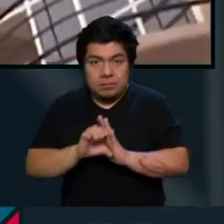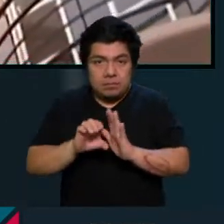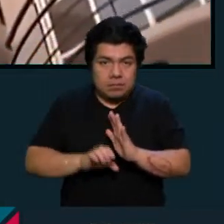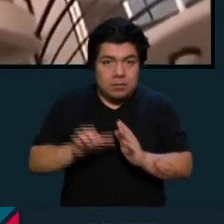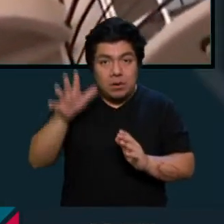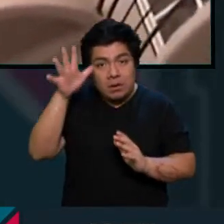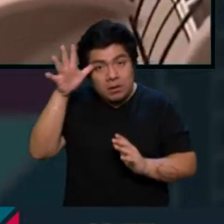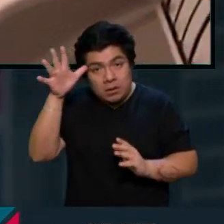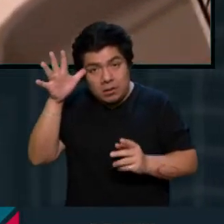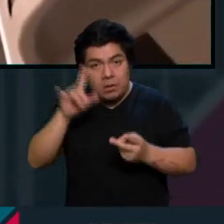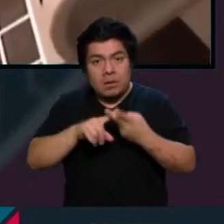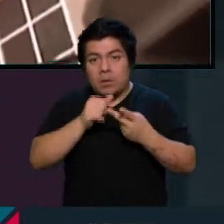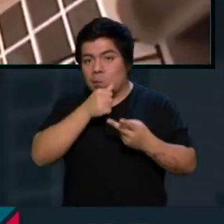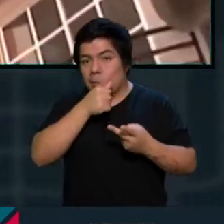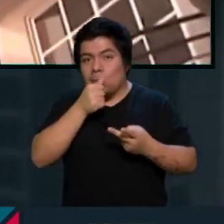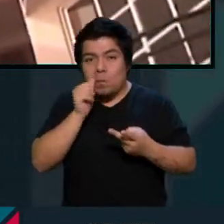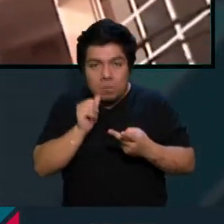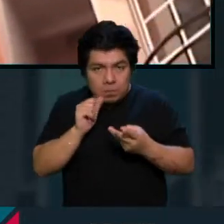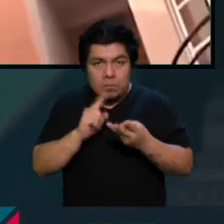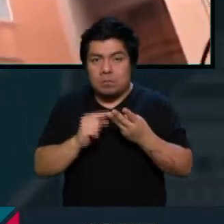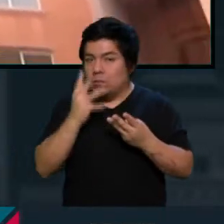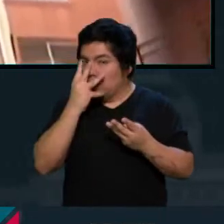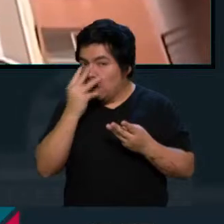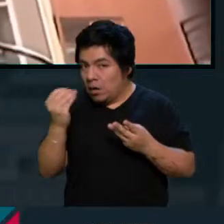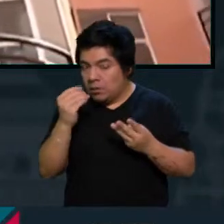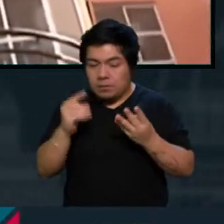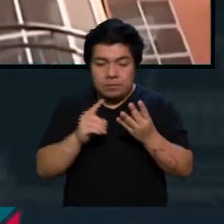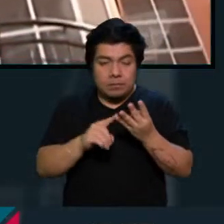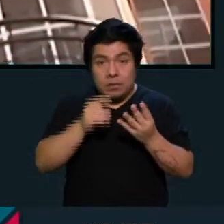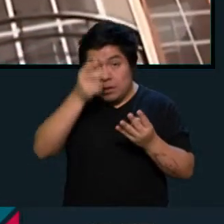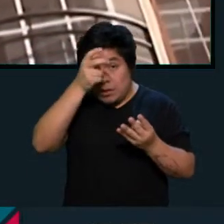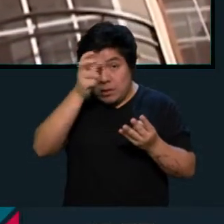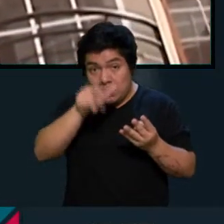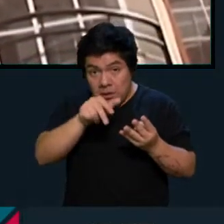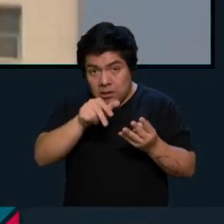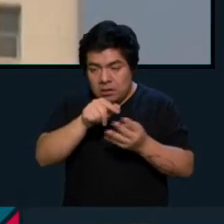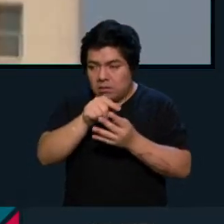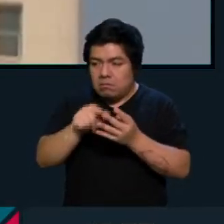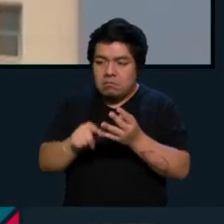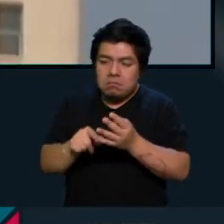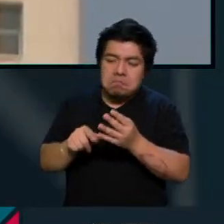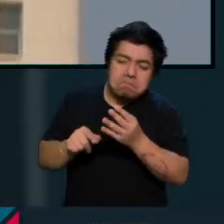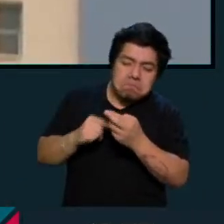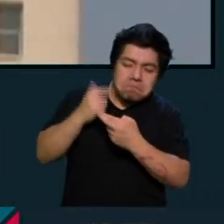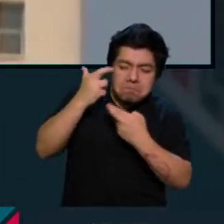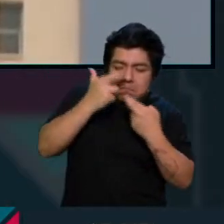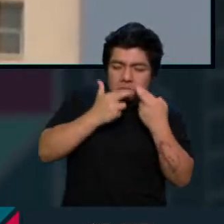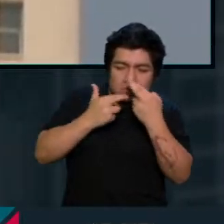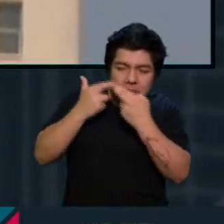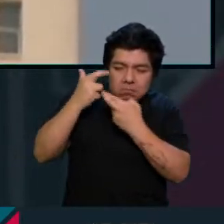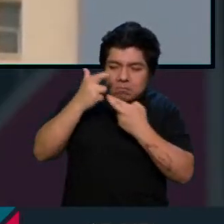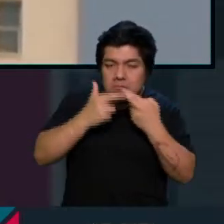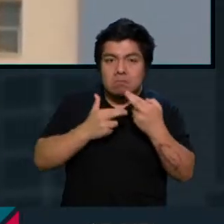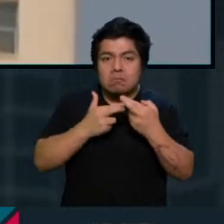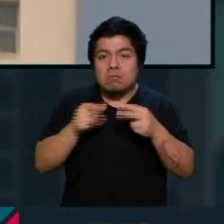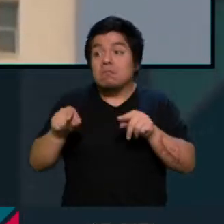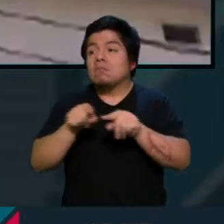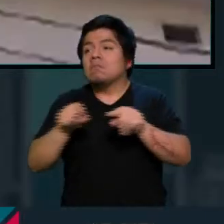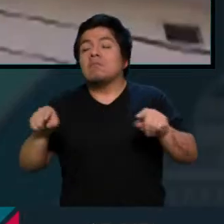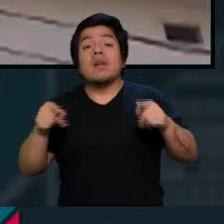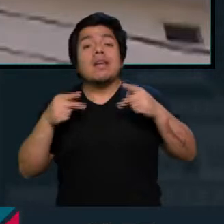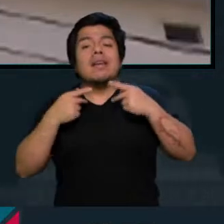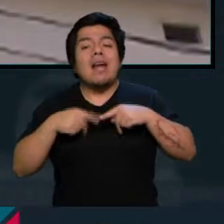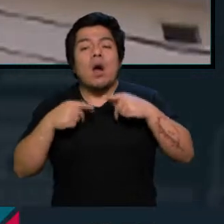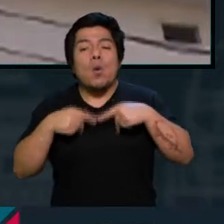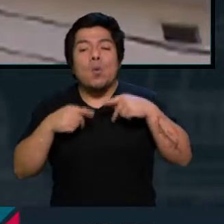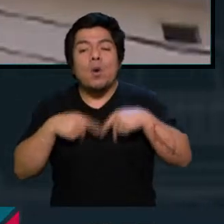la Cuauhtémoc, la Benito Juárez, Coyoacán y Miguel Hidalgo, yo quisiera saber por cualquier persona que, como